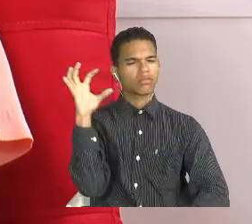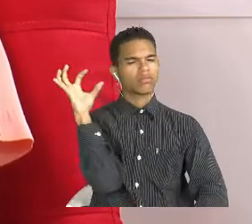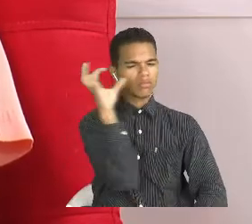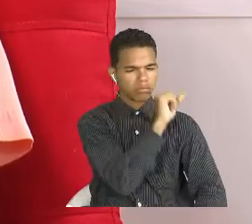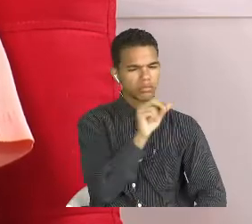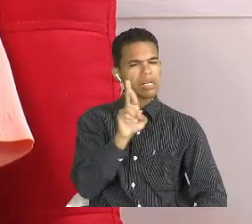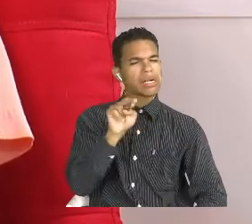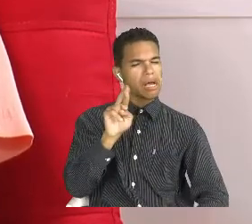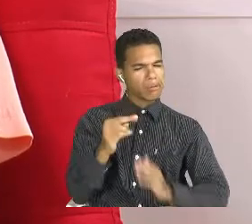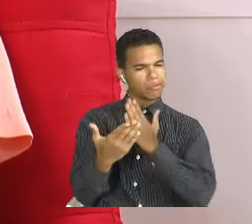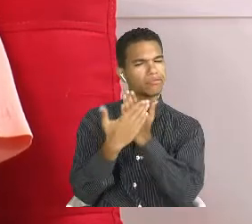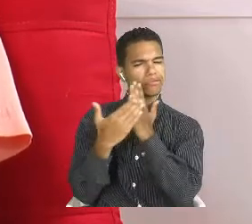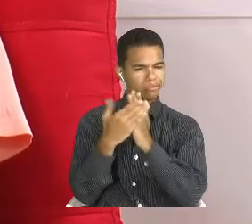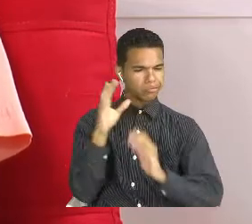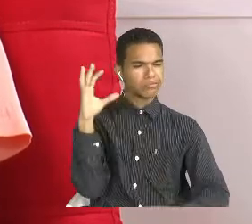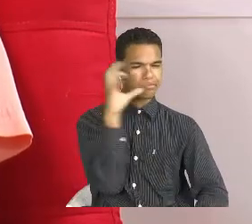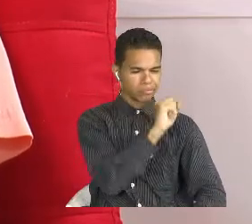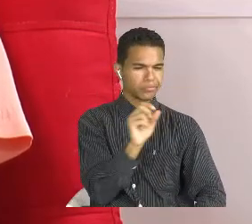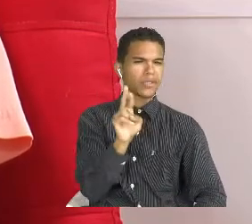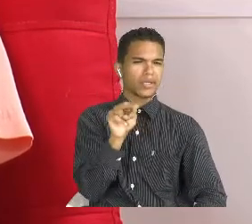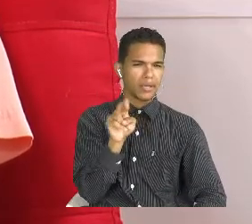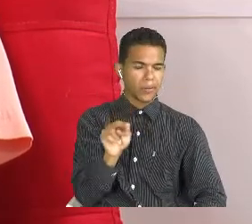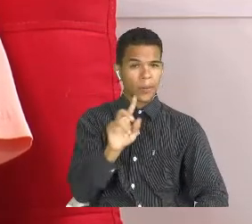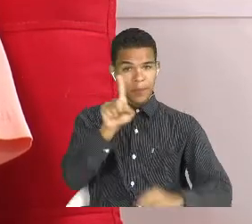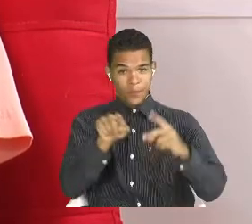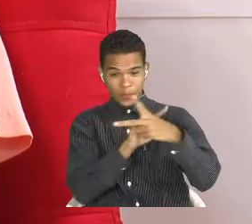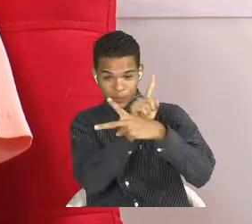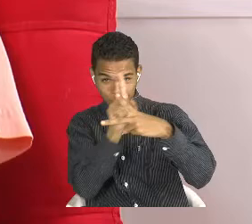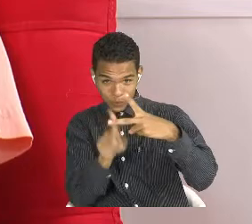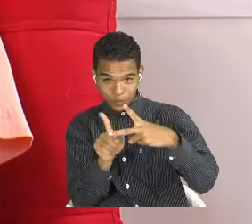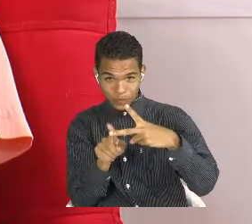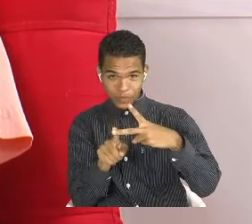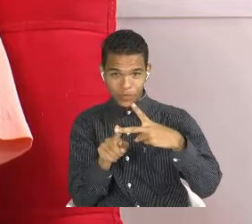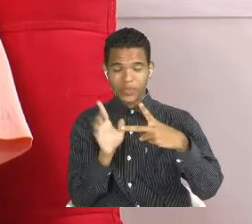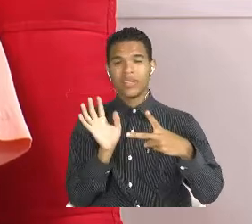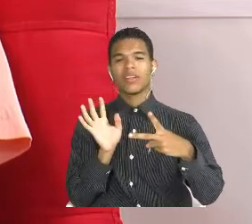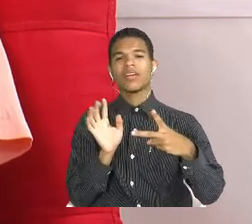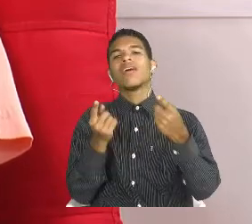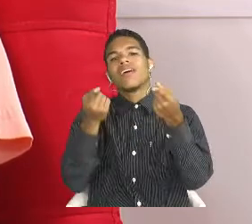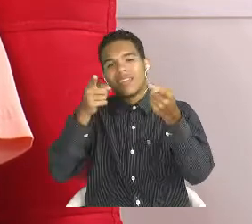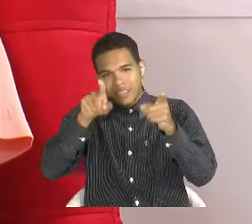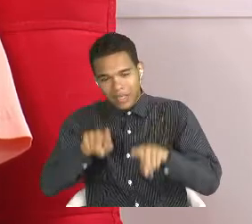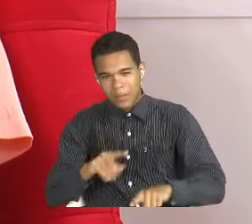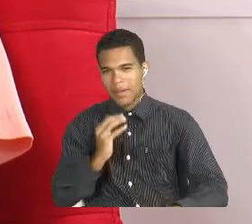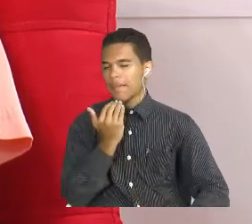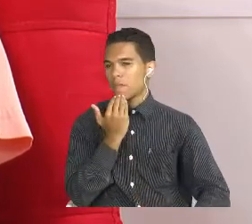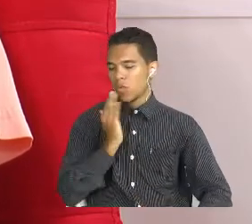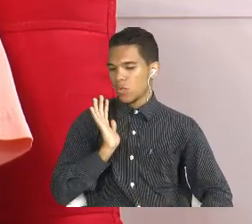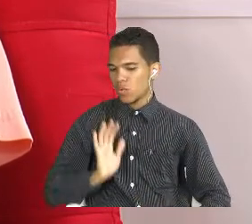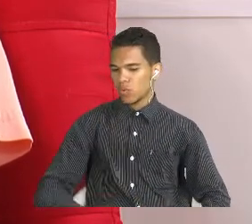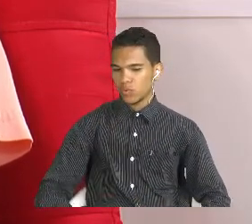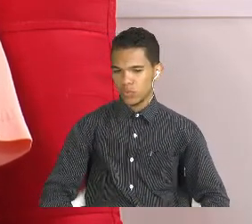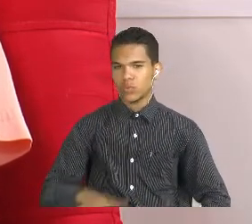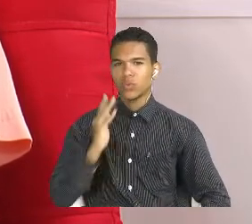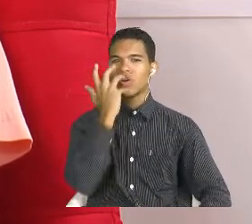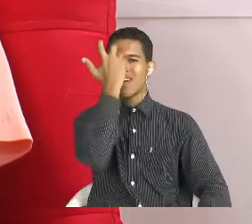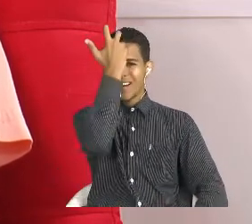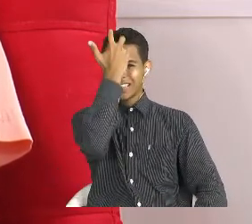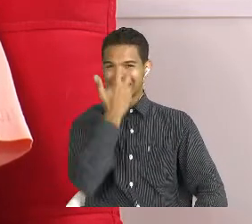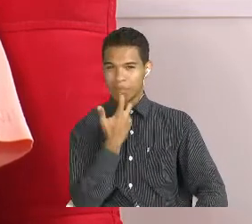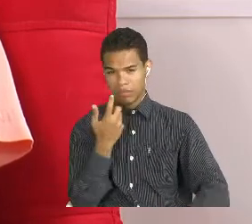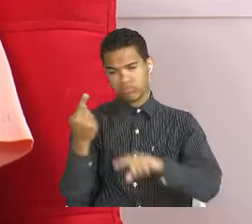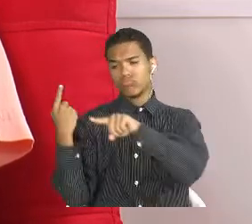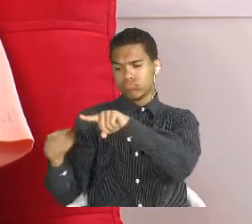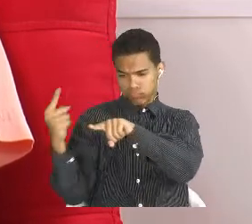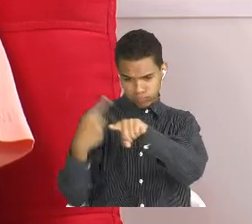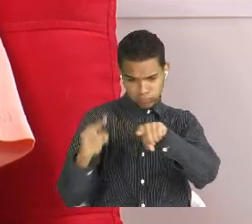parámetro de la clínica. Ya entrando en los parámetros paraclínicos, existe un combo, digámoslo así, o una serie de exámenes que se realizan, como es el